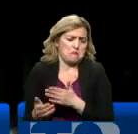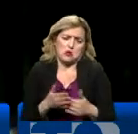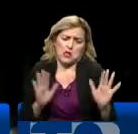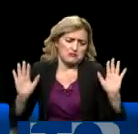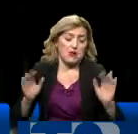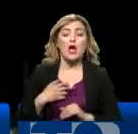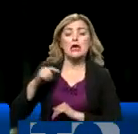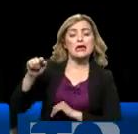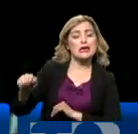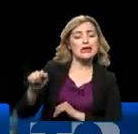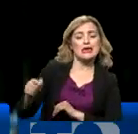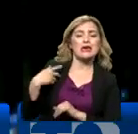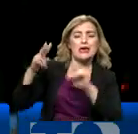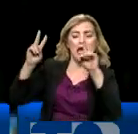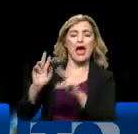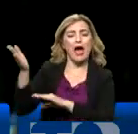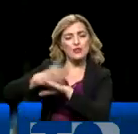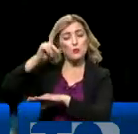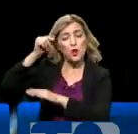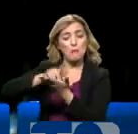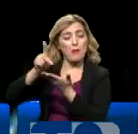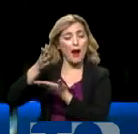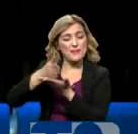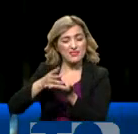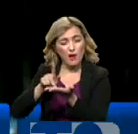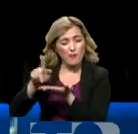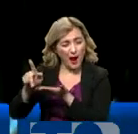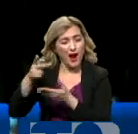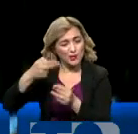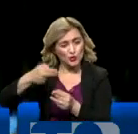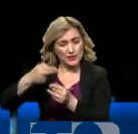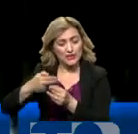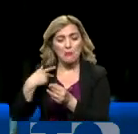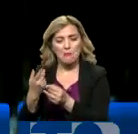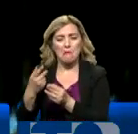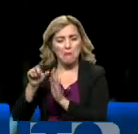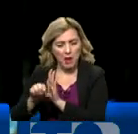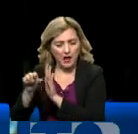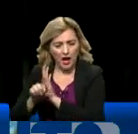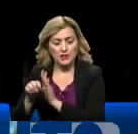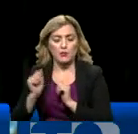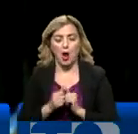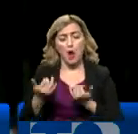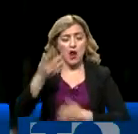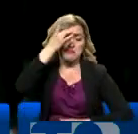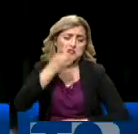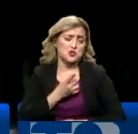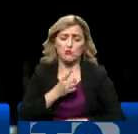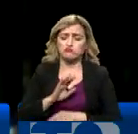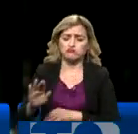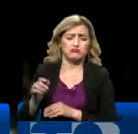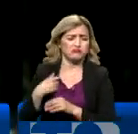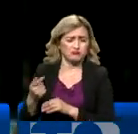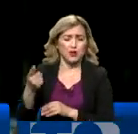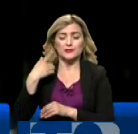eliminación a los subsidios. Y dijo también que el gobierno está recabando pruebas de quiénes serían los autores detrás de los